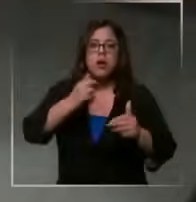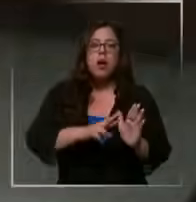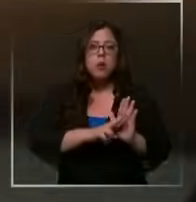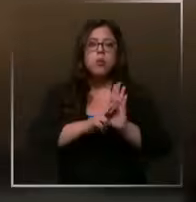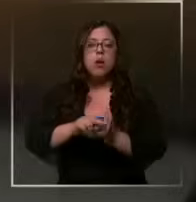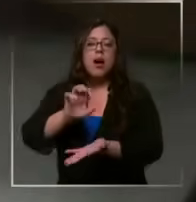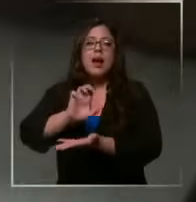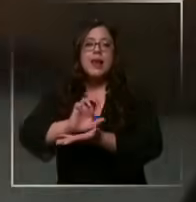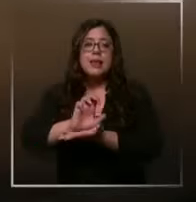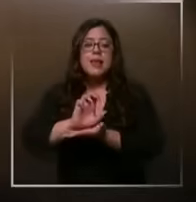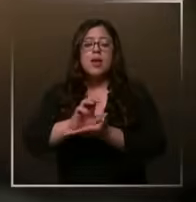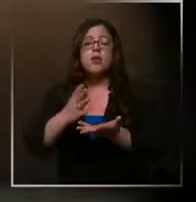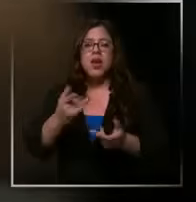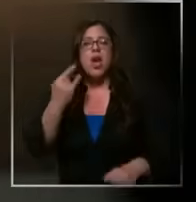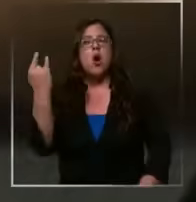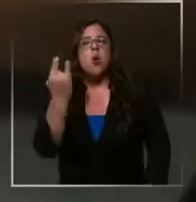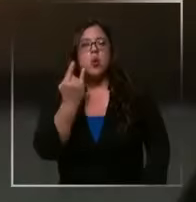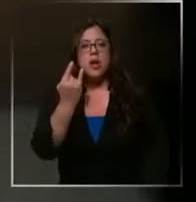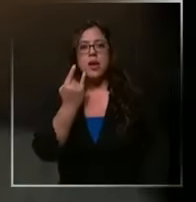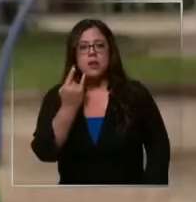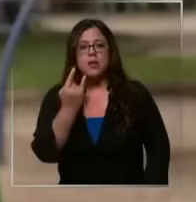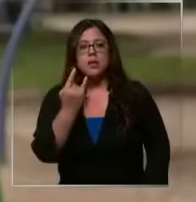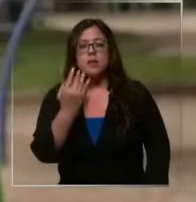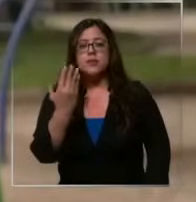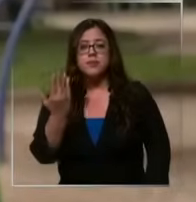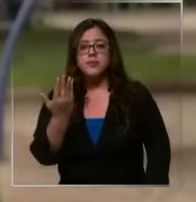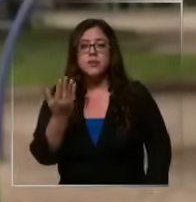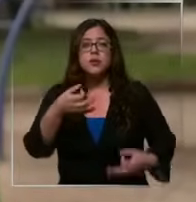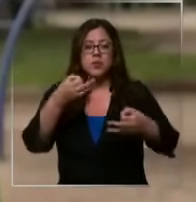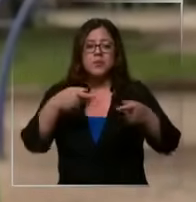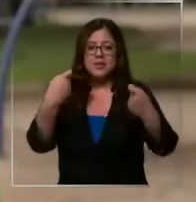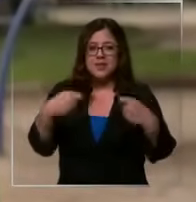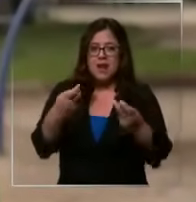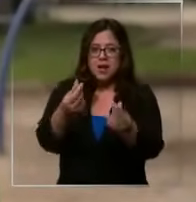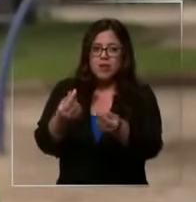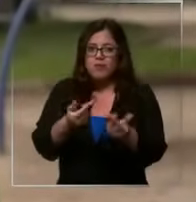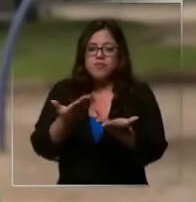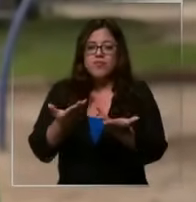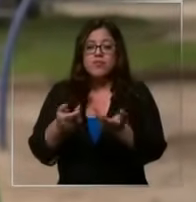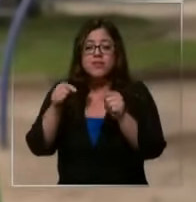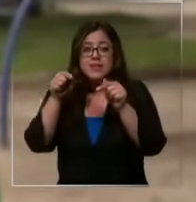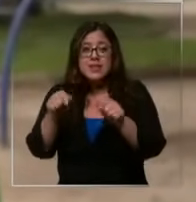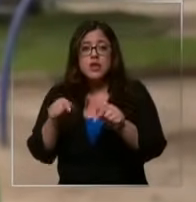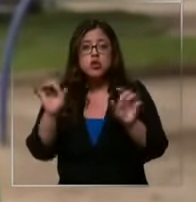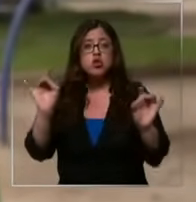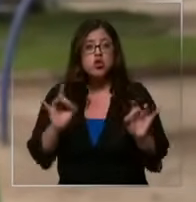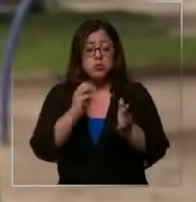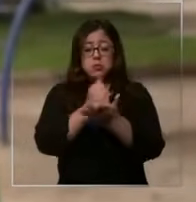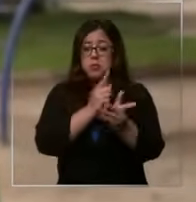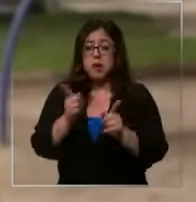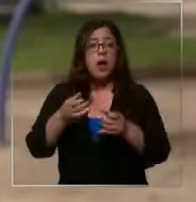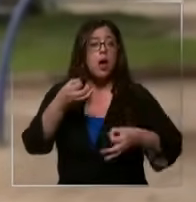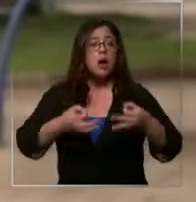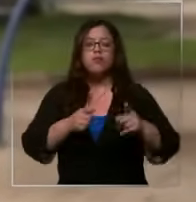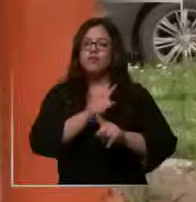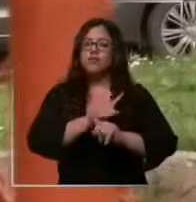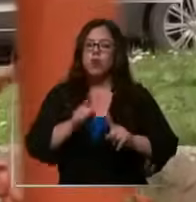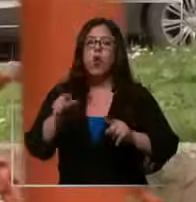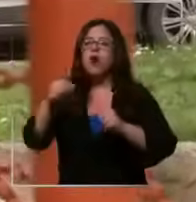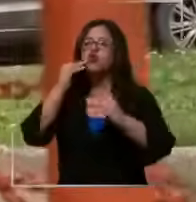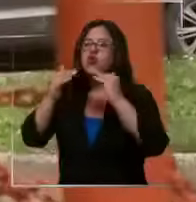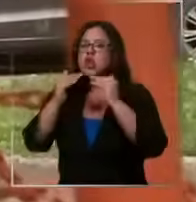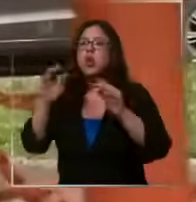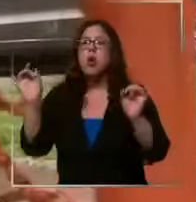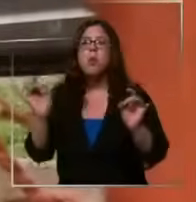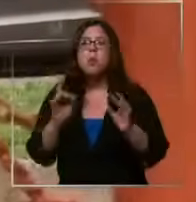representen al Estado hacen urgente la necesidad de inyectar recursos. Esto no es solo un trámite judicial, son niños que